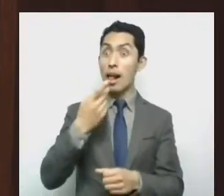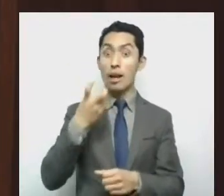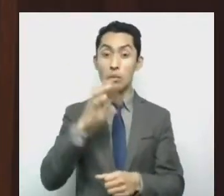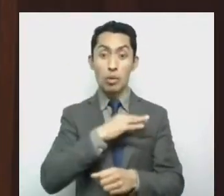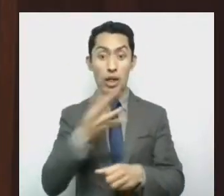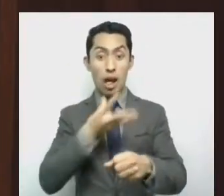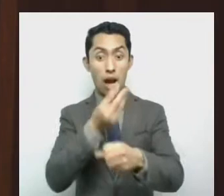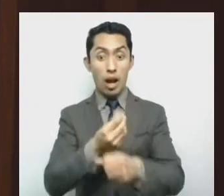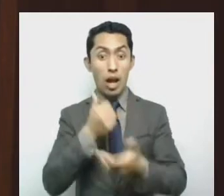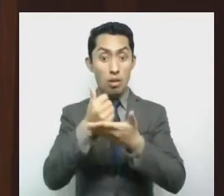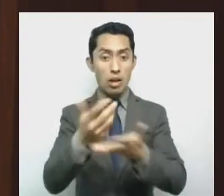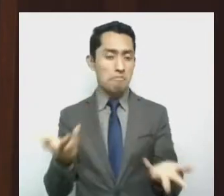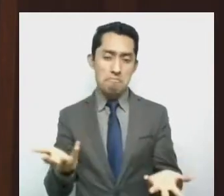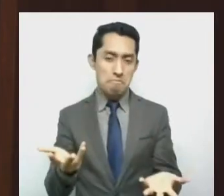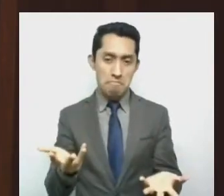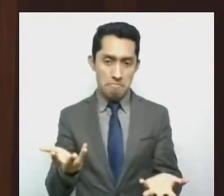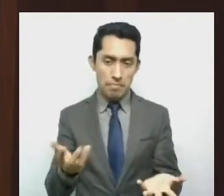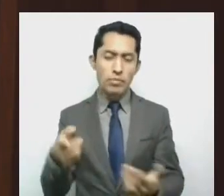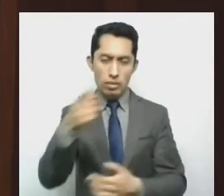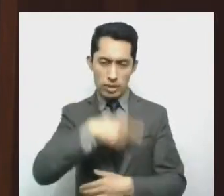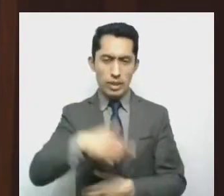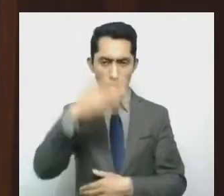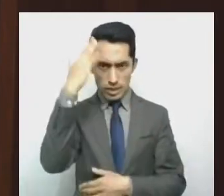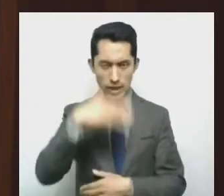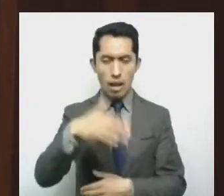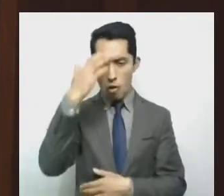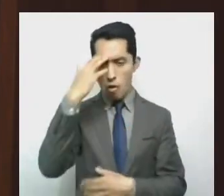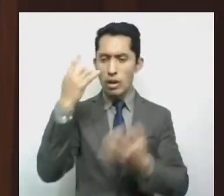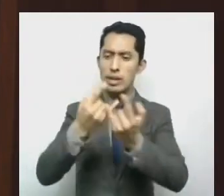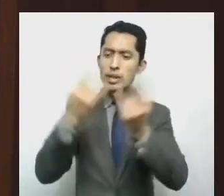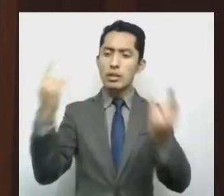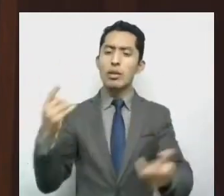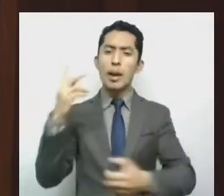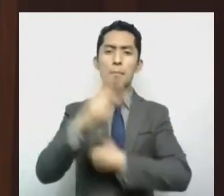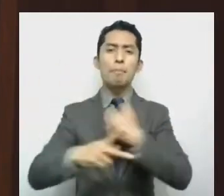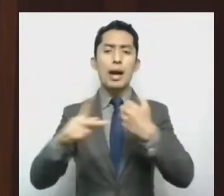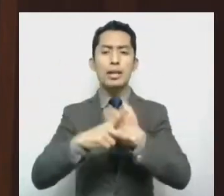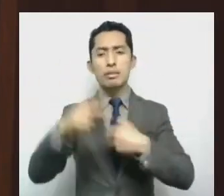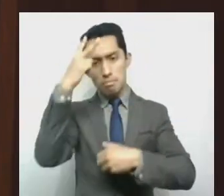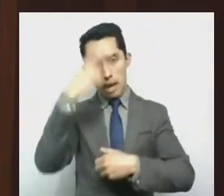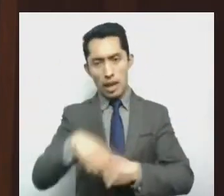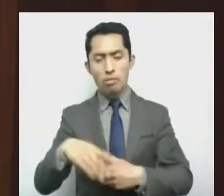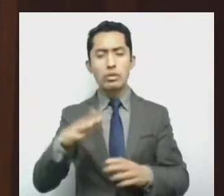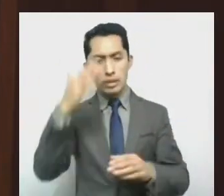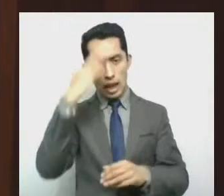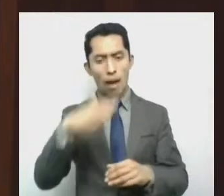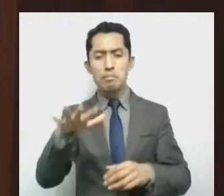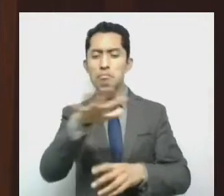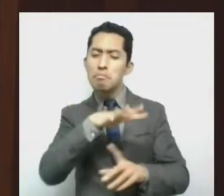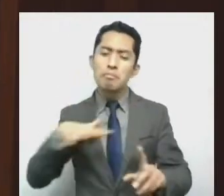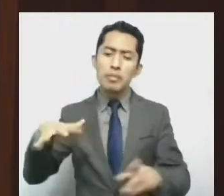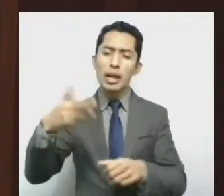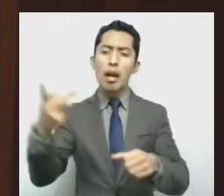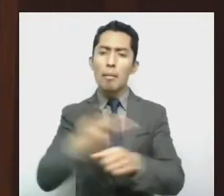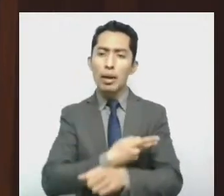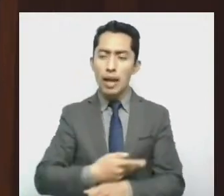Si conocemos la historia de nuestro país, la historia universal, podremos dar